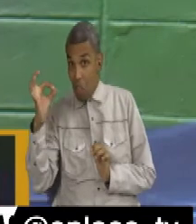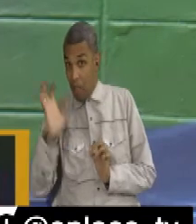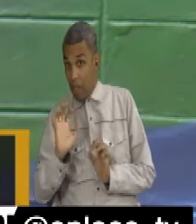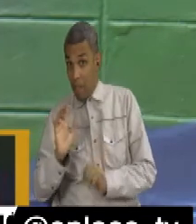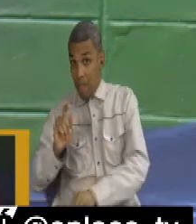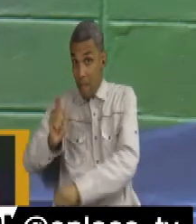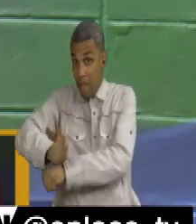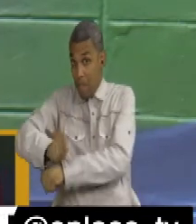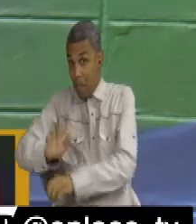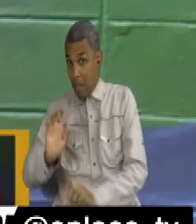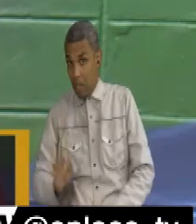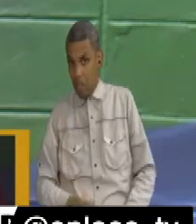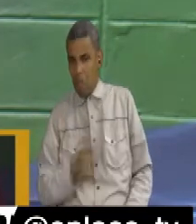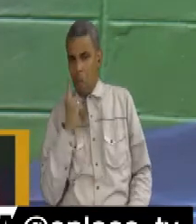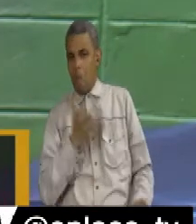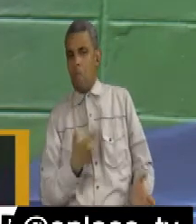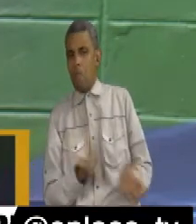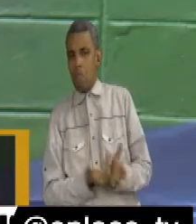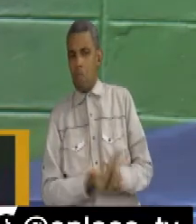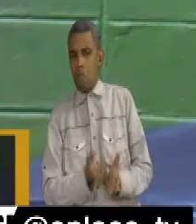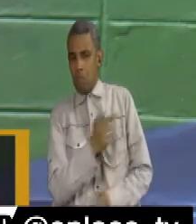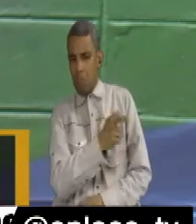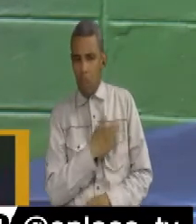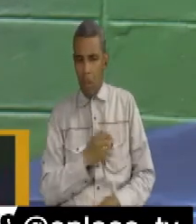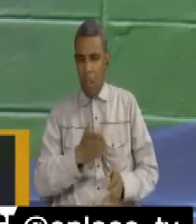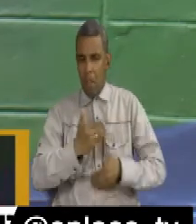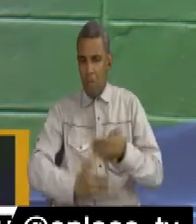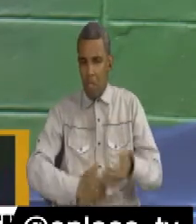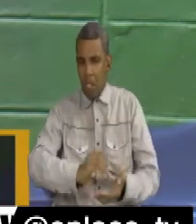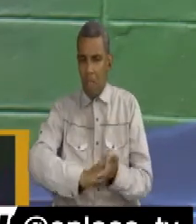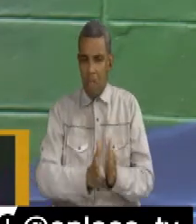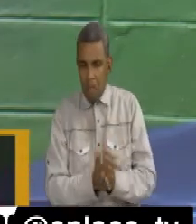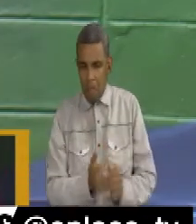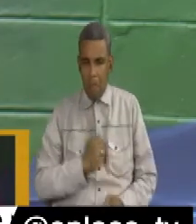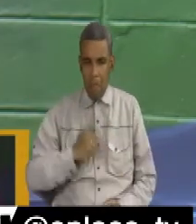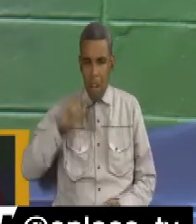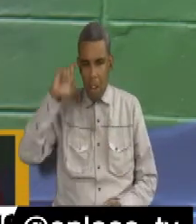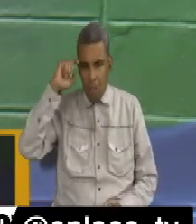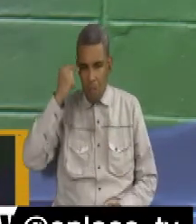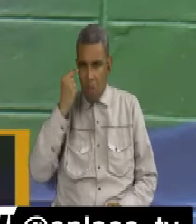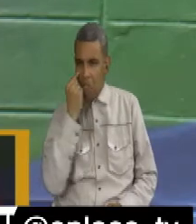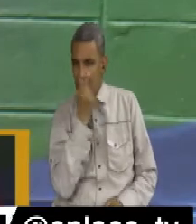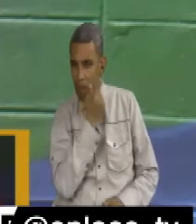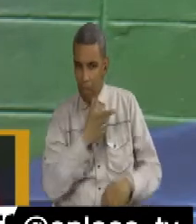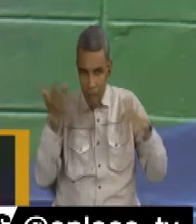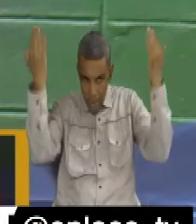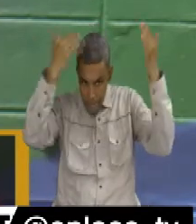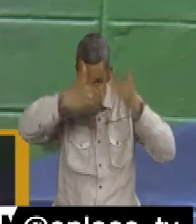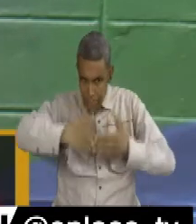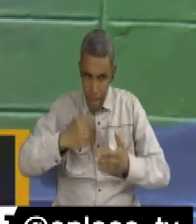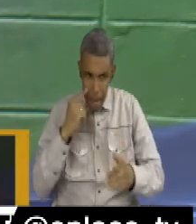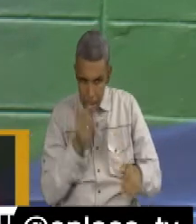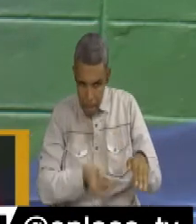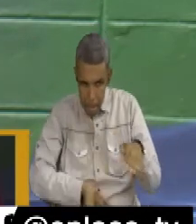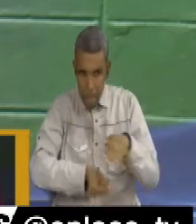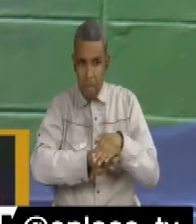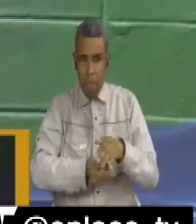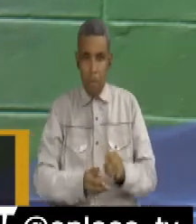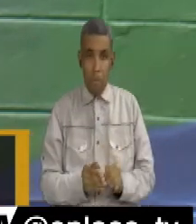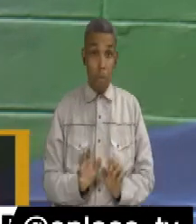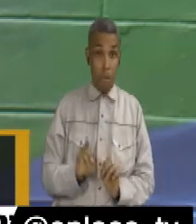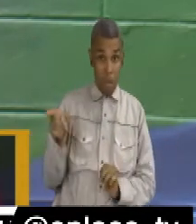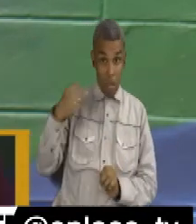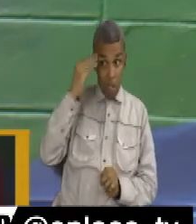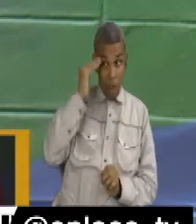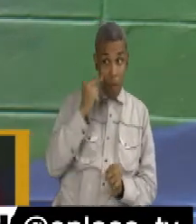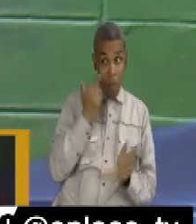las haga pública. Toda organización, sea armada legal o ilegal, debe rendir de una manera cuentas ante la justicia